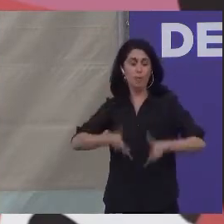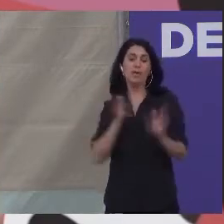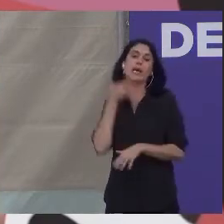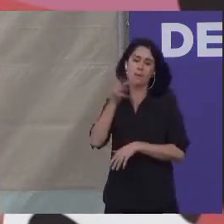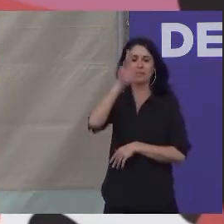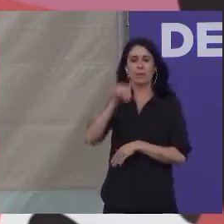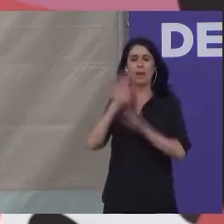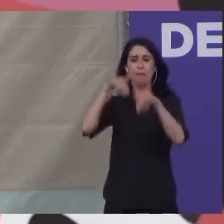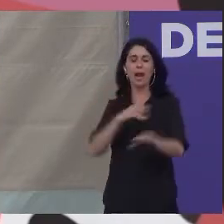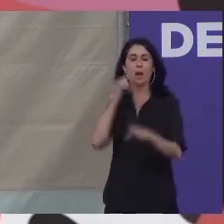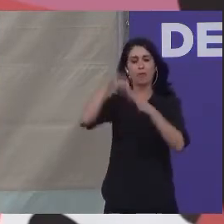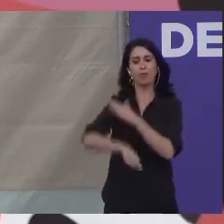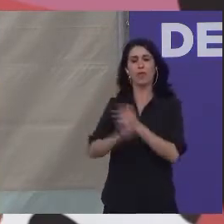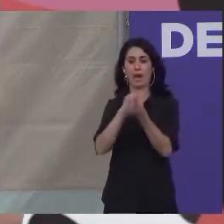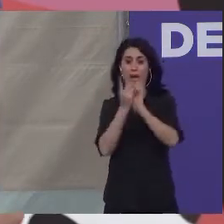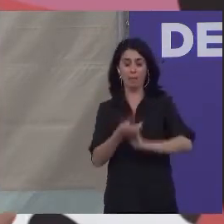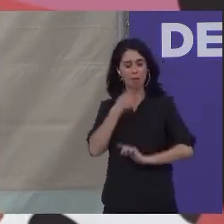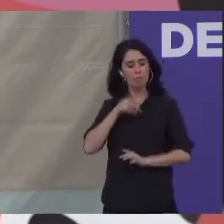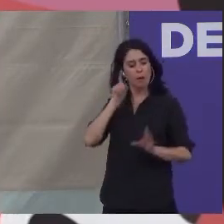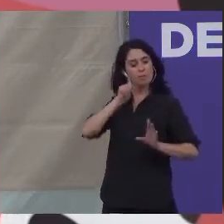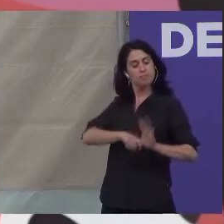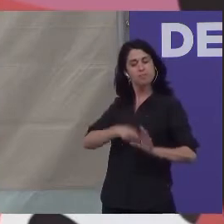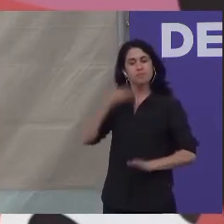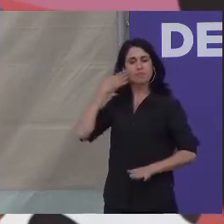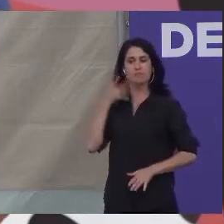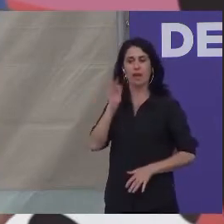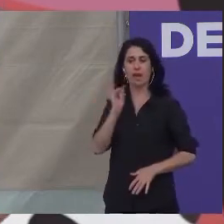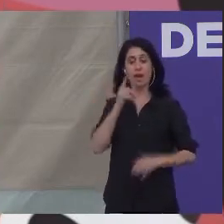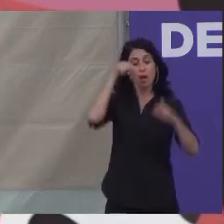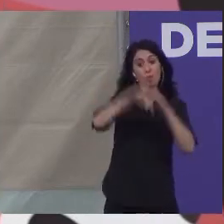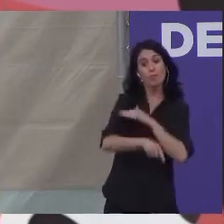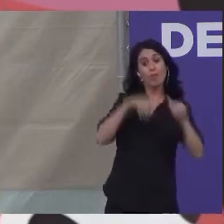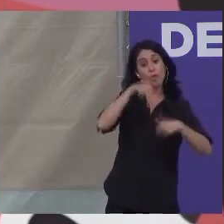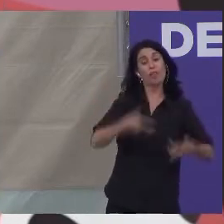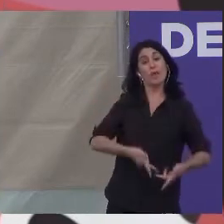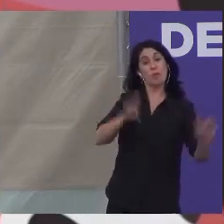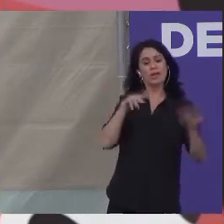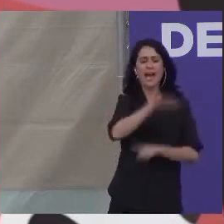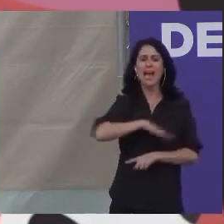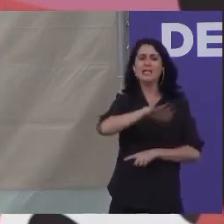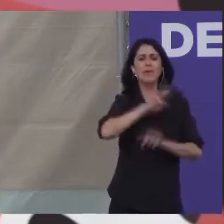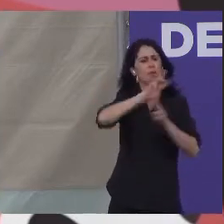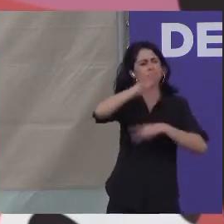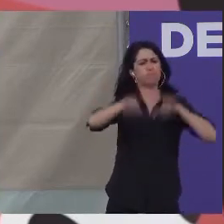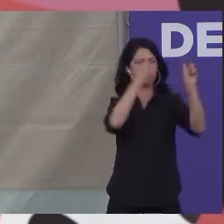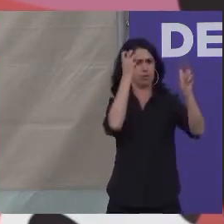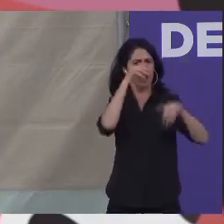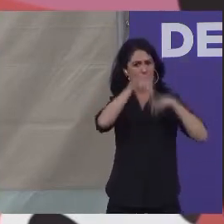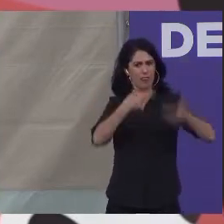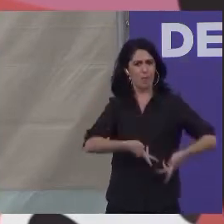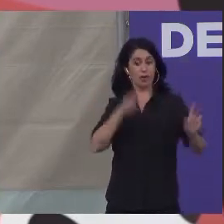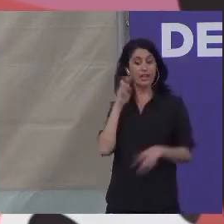la cual estem orgullosos de formar parte. Profundización Democrática, somos un espai de innovación democrática, venim del 15M,